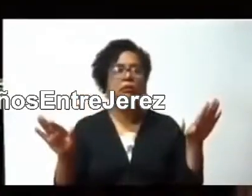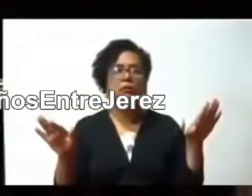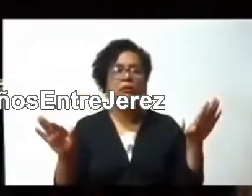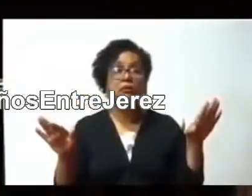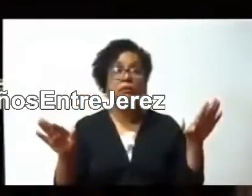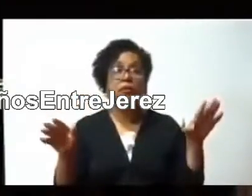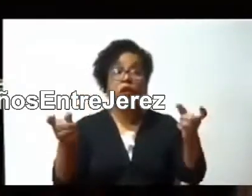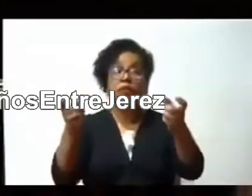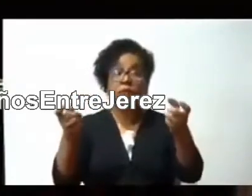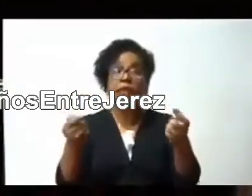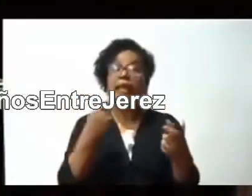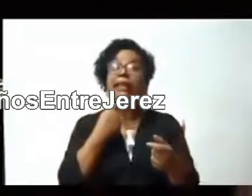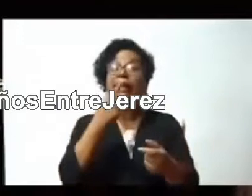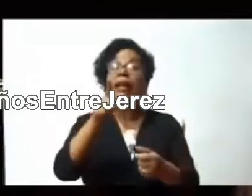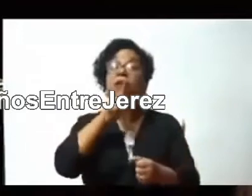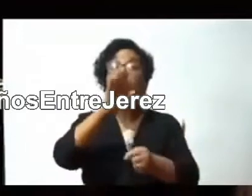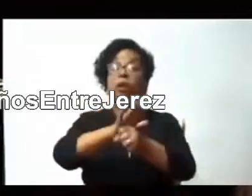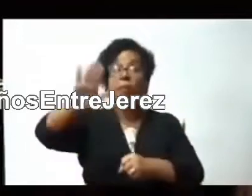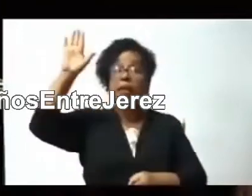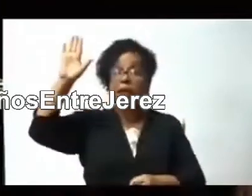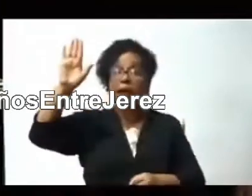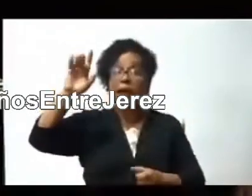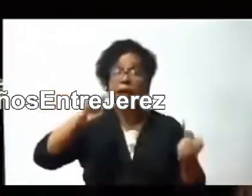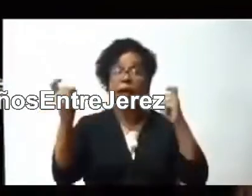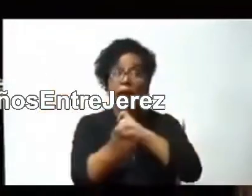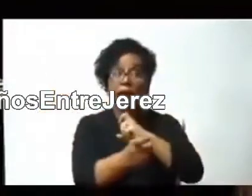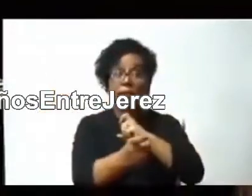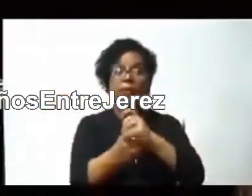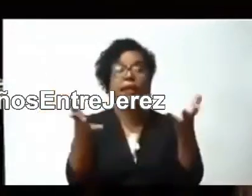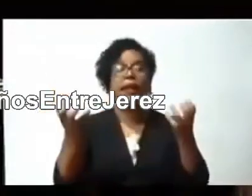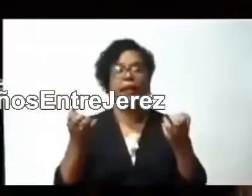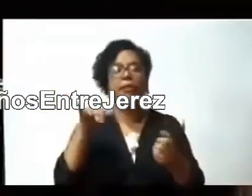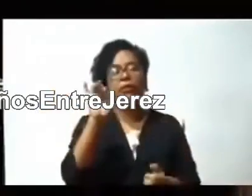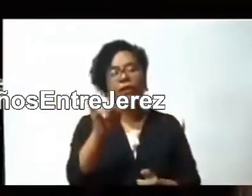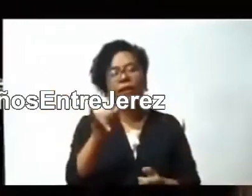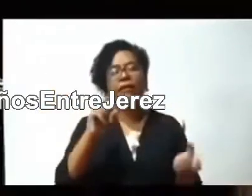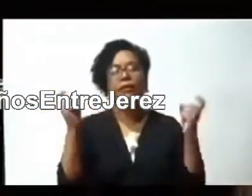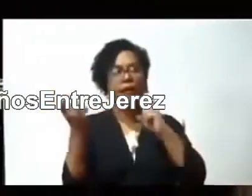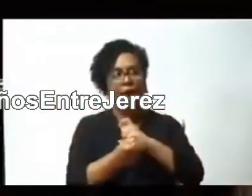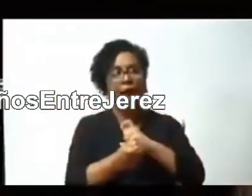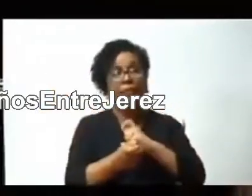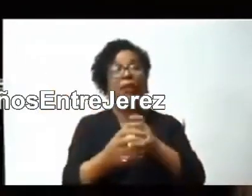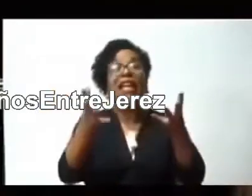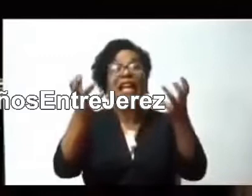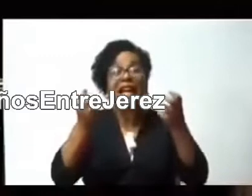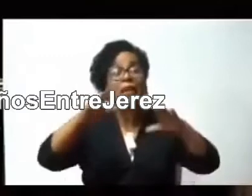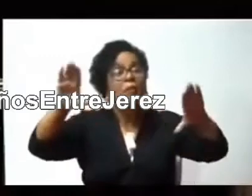cambio, nos ofrecieron soluciones. Así es que vamos a trabajar, necesitamos acciones